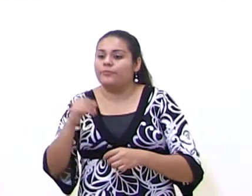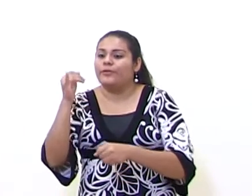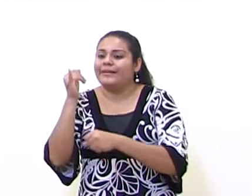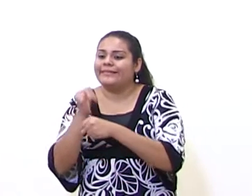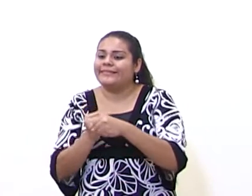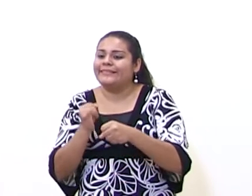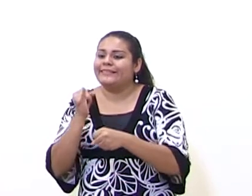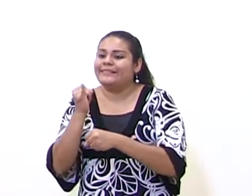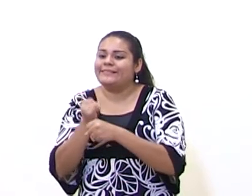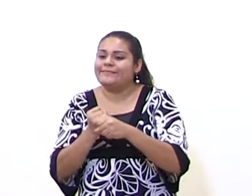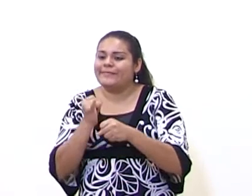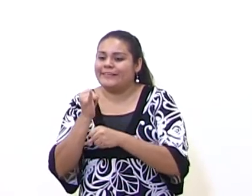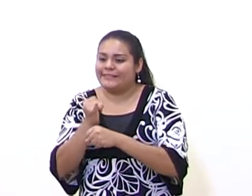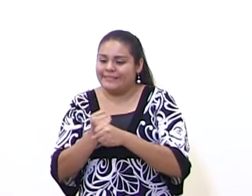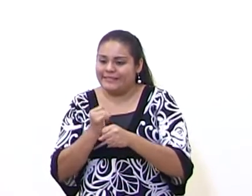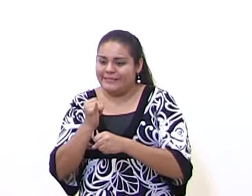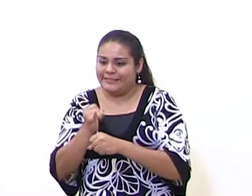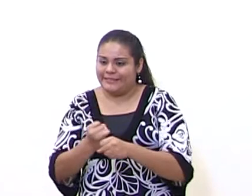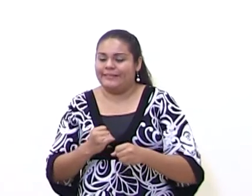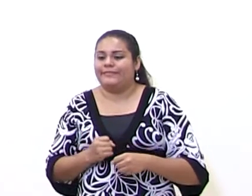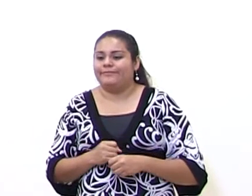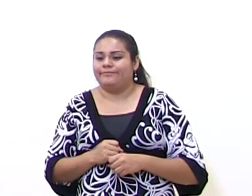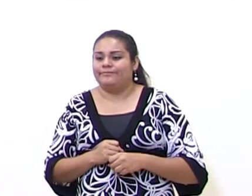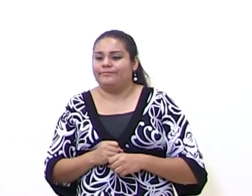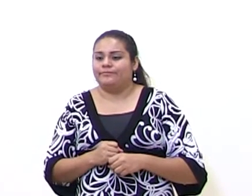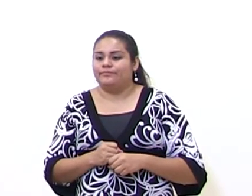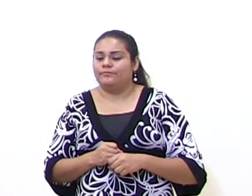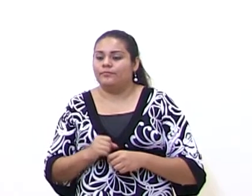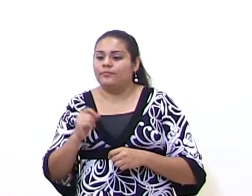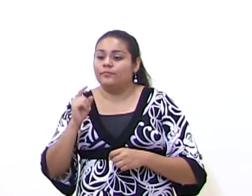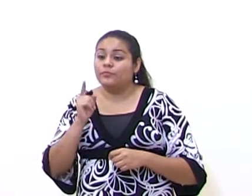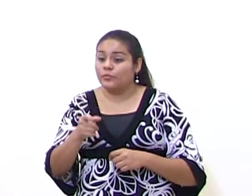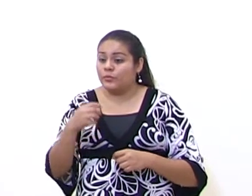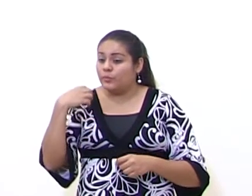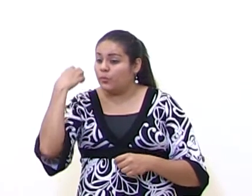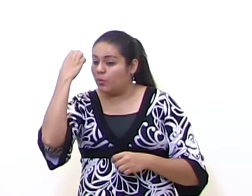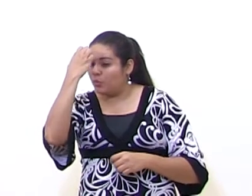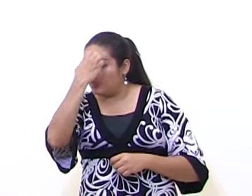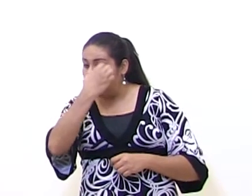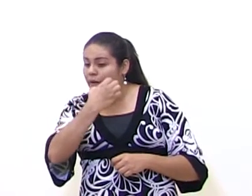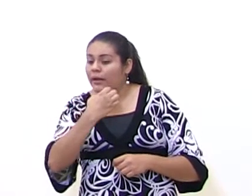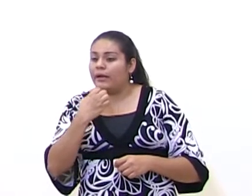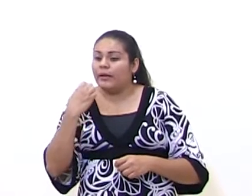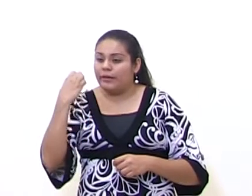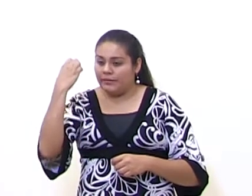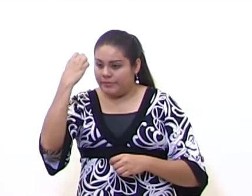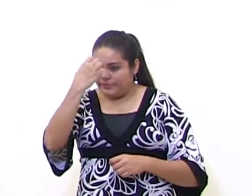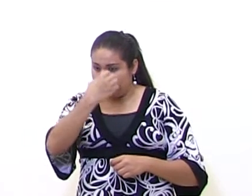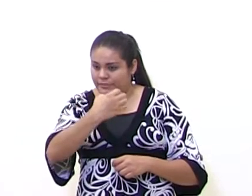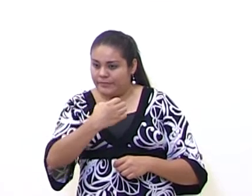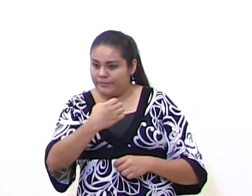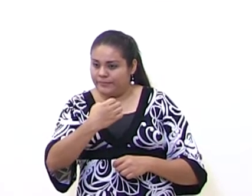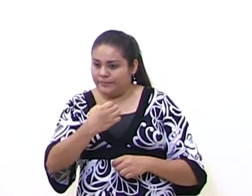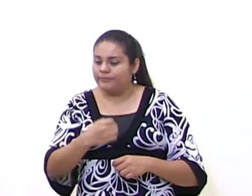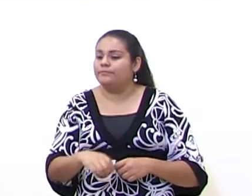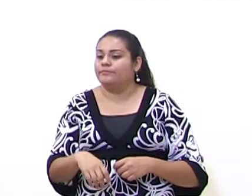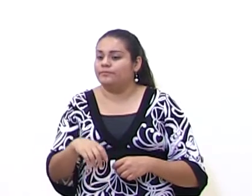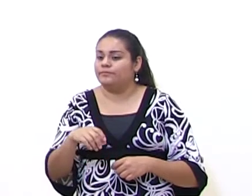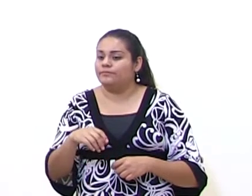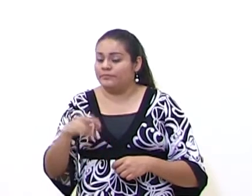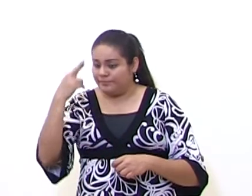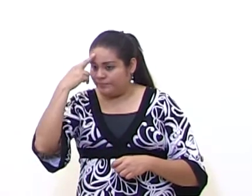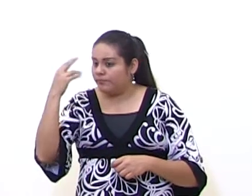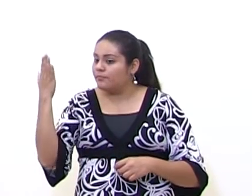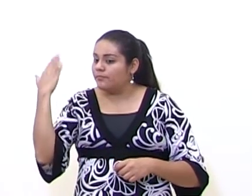investigación. Pero por ahora, esto de analizar implica, retomando lo de la primera sesión,